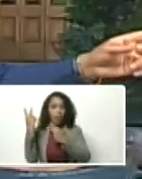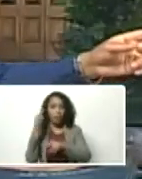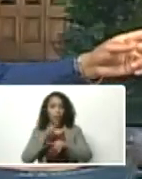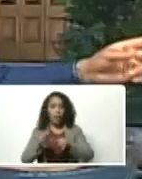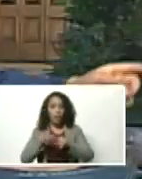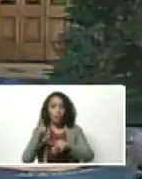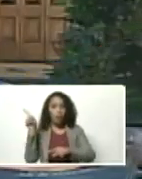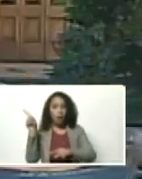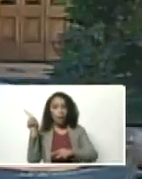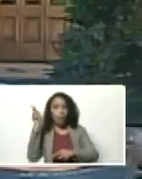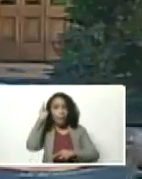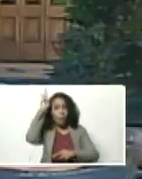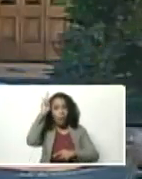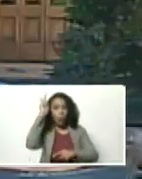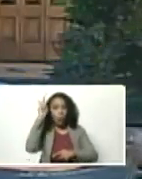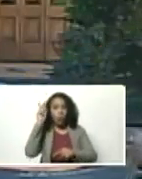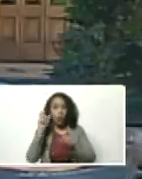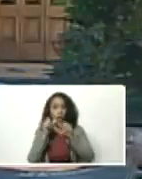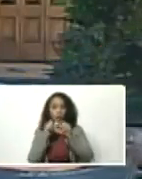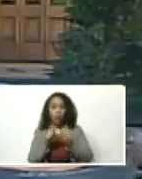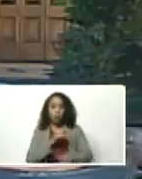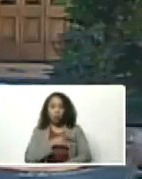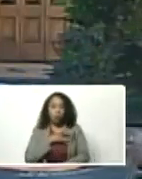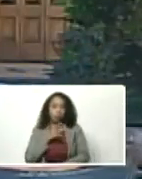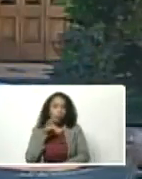Perú. ¿Ustedes lo vieron? ¡Qué dolor, chica!